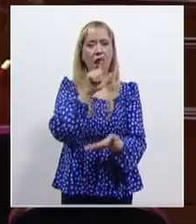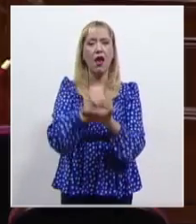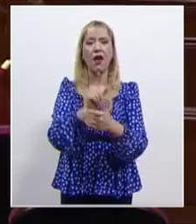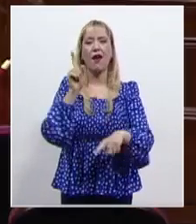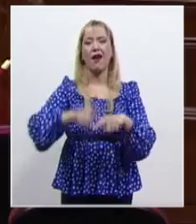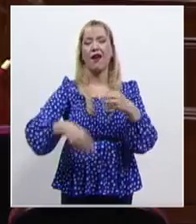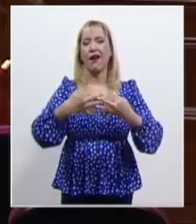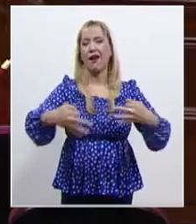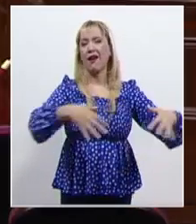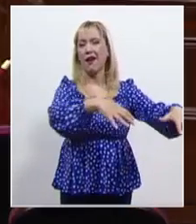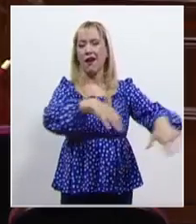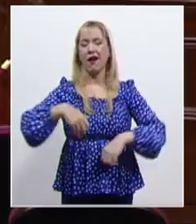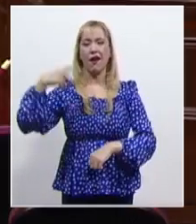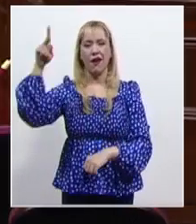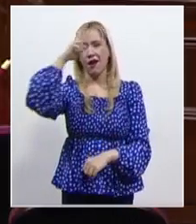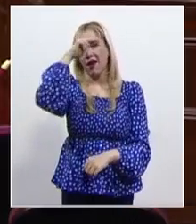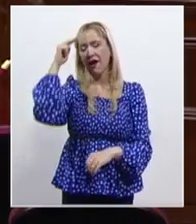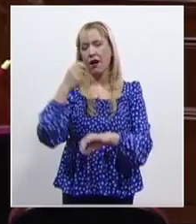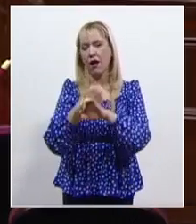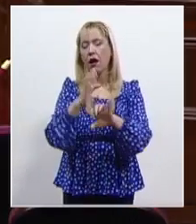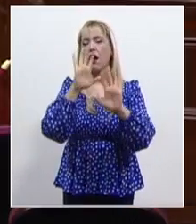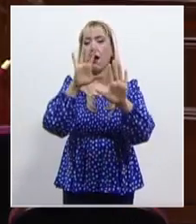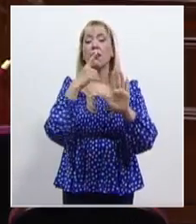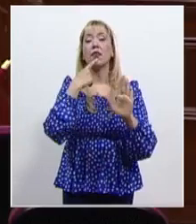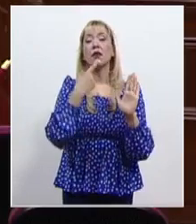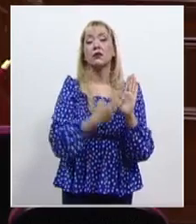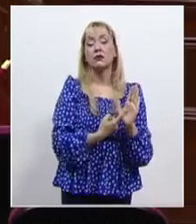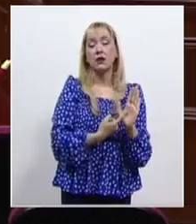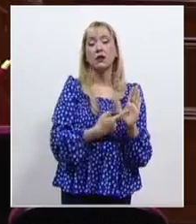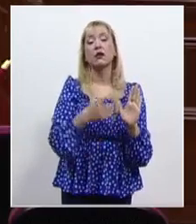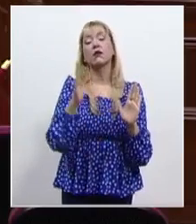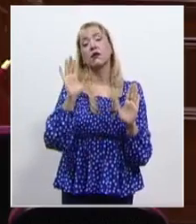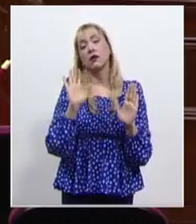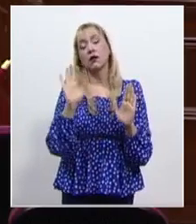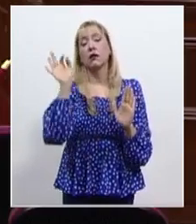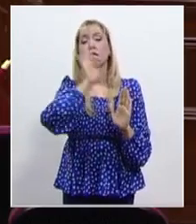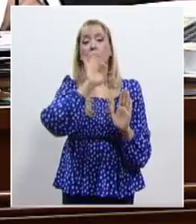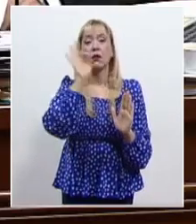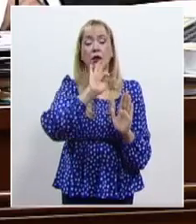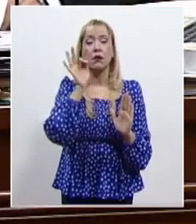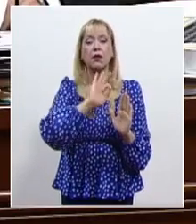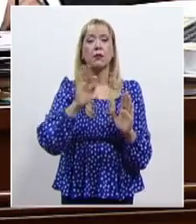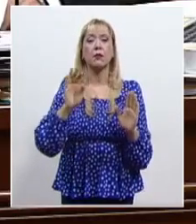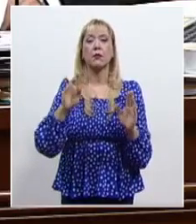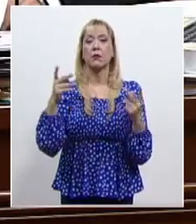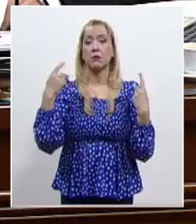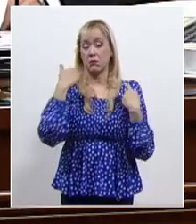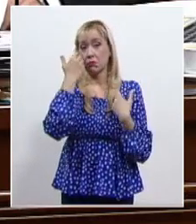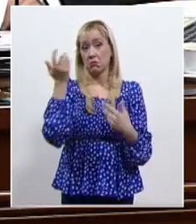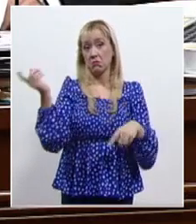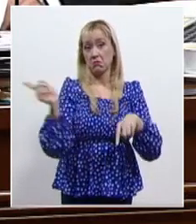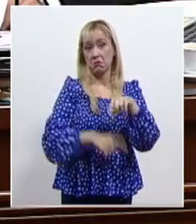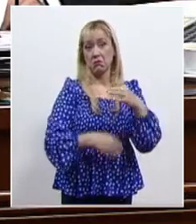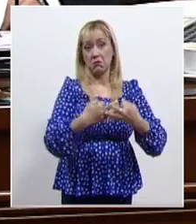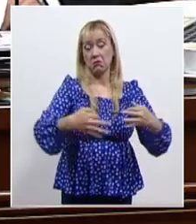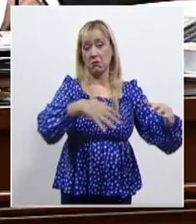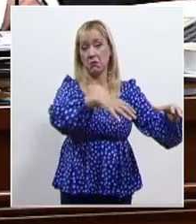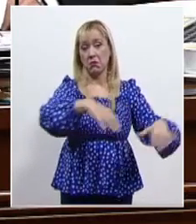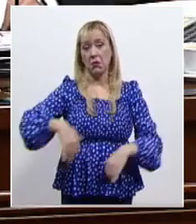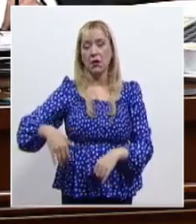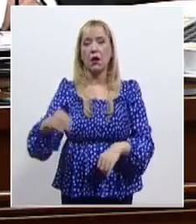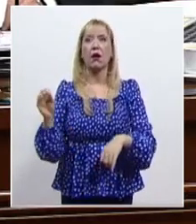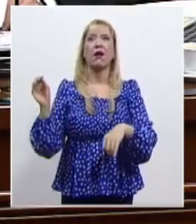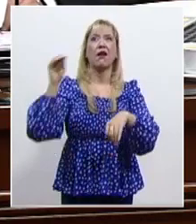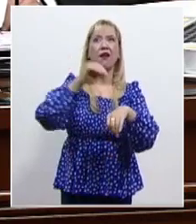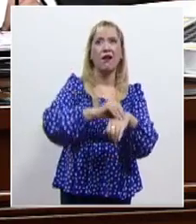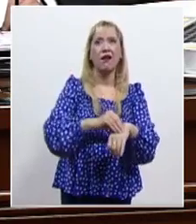de Nayarit, disposiciones que establecían previsiones para que en el caso de una solicitud de expropiación, ocupación temporal o